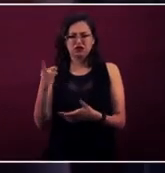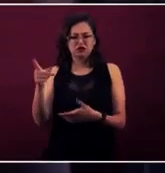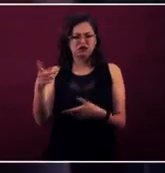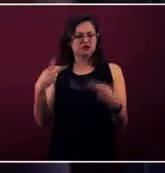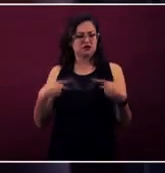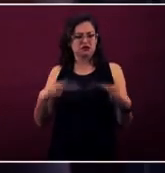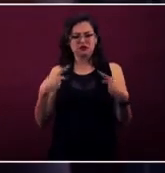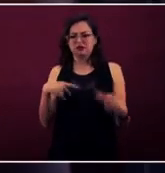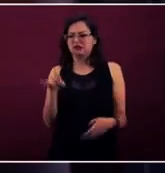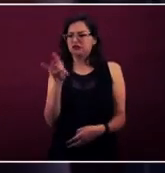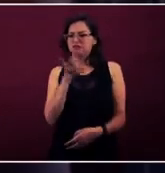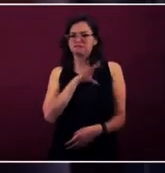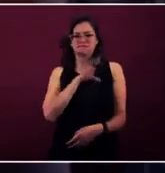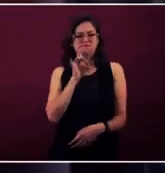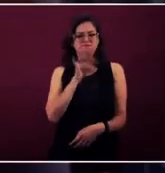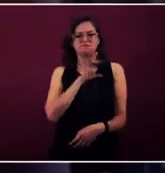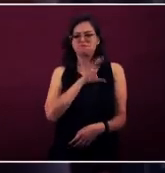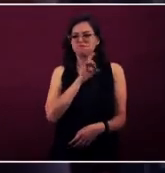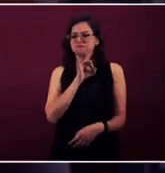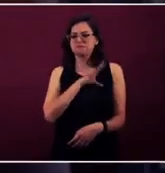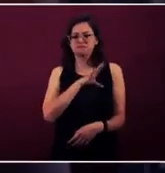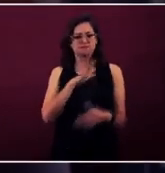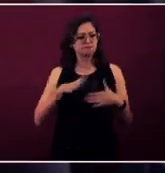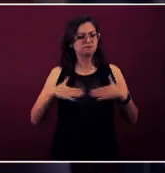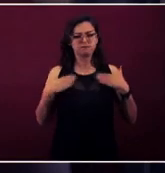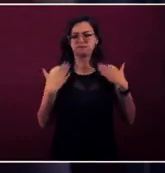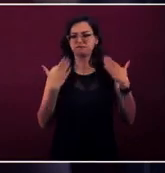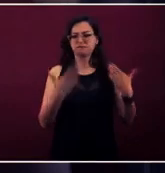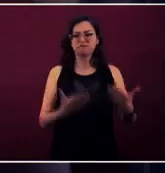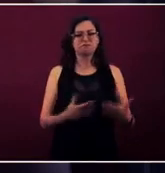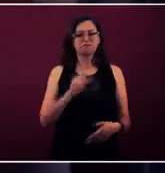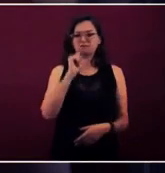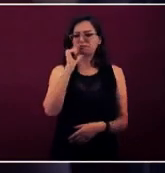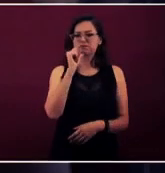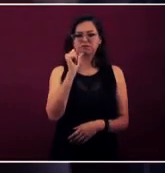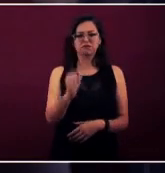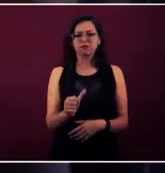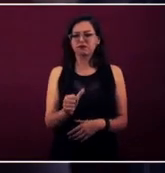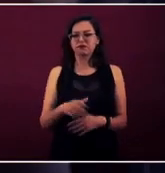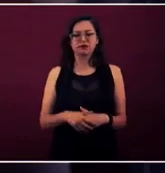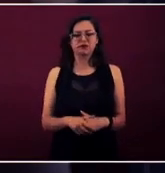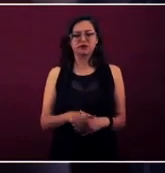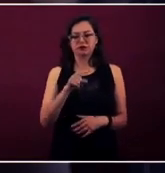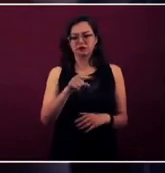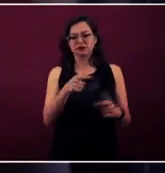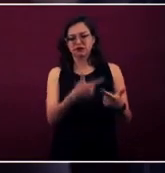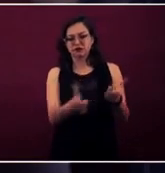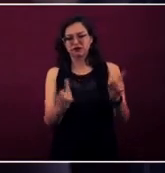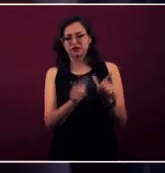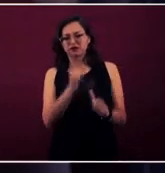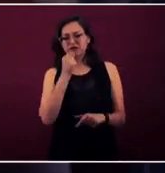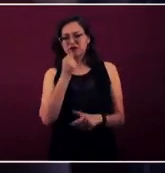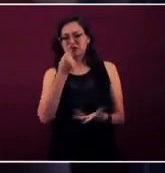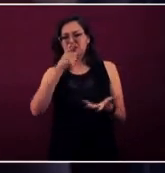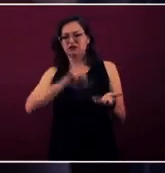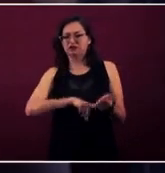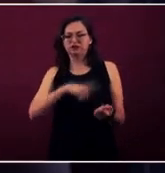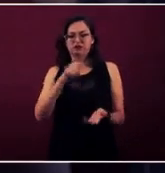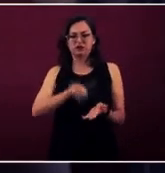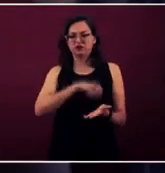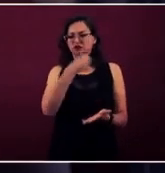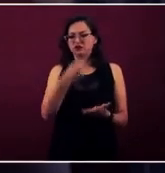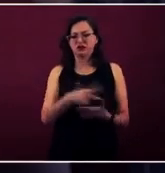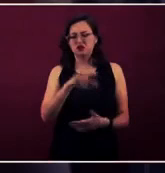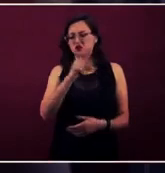Fuerza Tamaulipas. No hay nada de confianza en esa unidad, en esas fuerzas, y